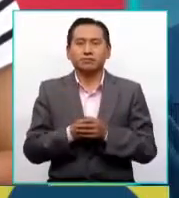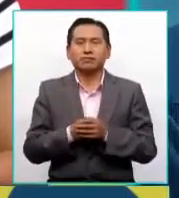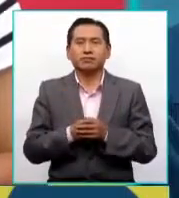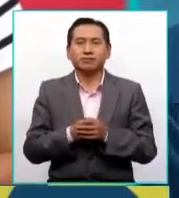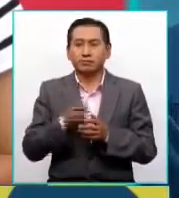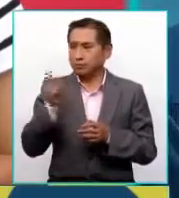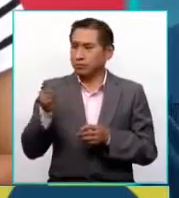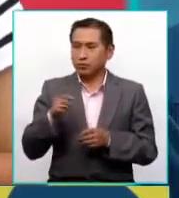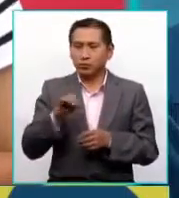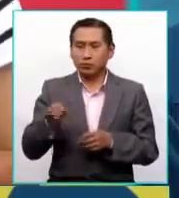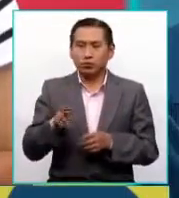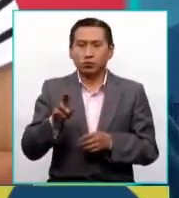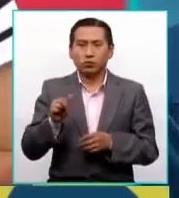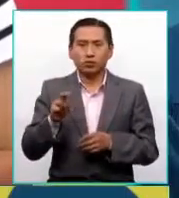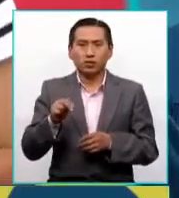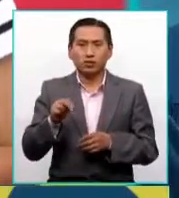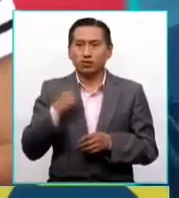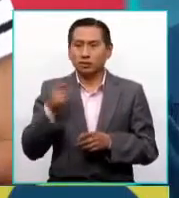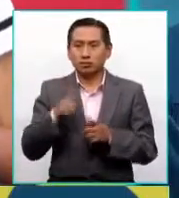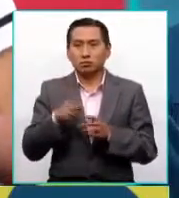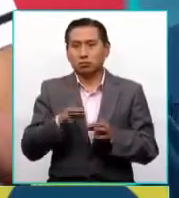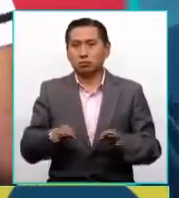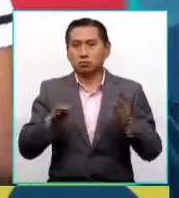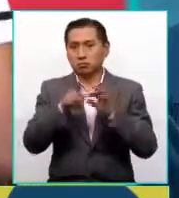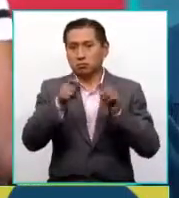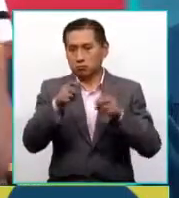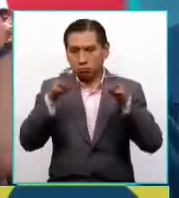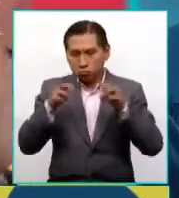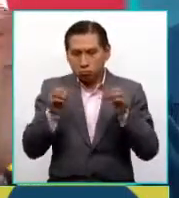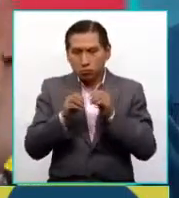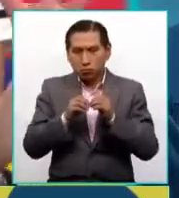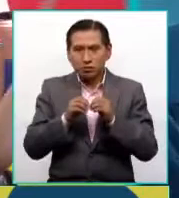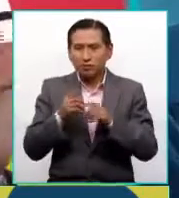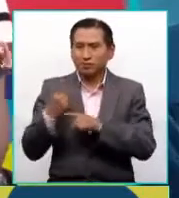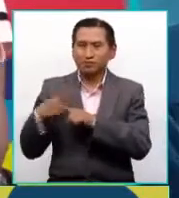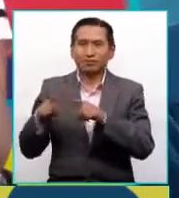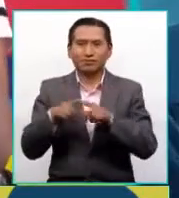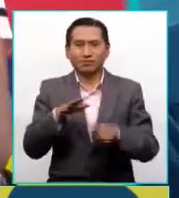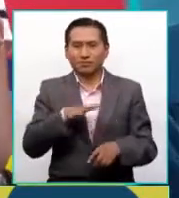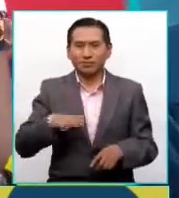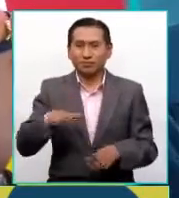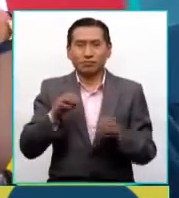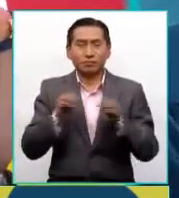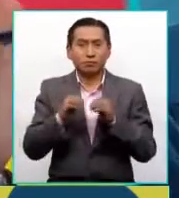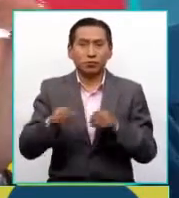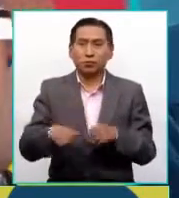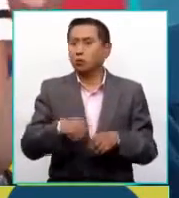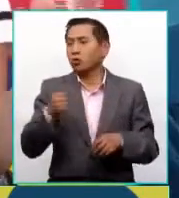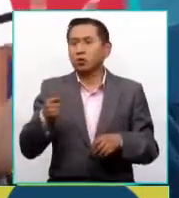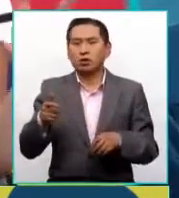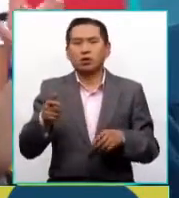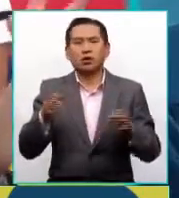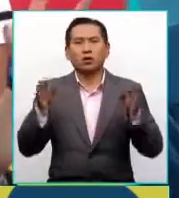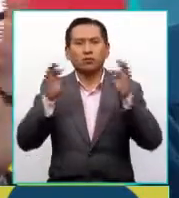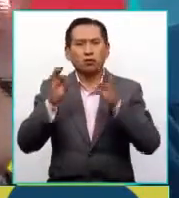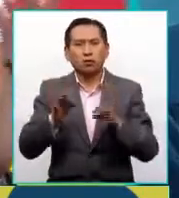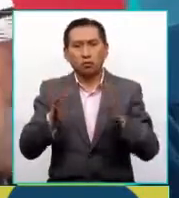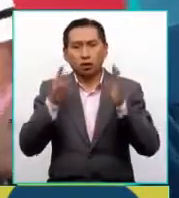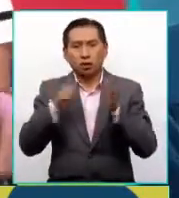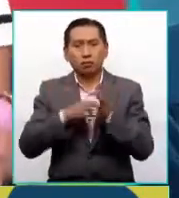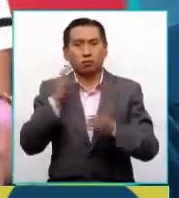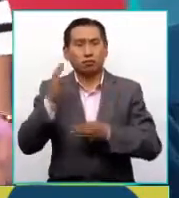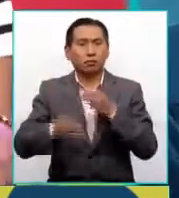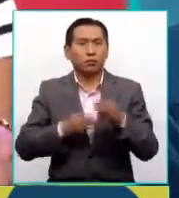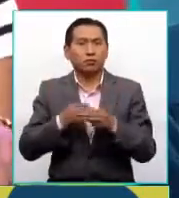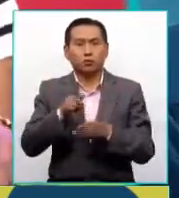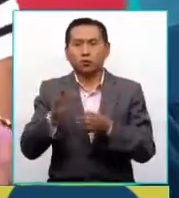de Juan Carlos Guardivia. Puede ser una puerta también para que puedas explorar otros espacios, otras formas de acercarnos al mundo desde